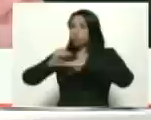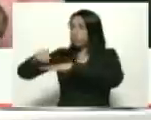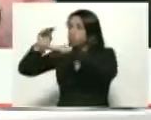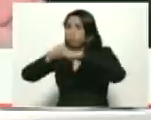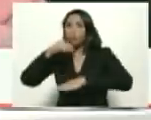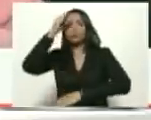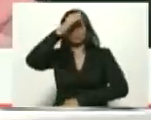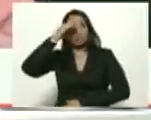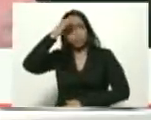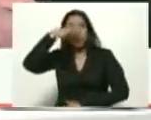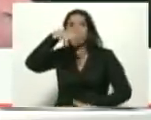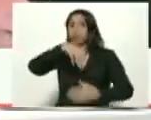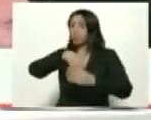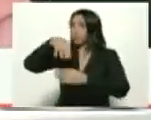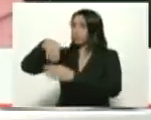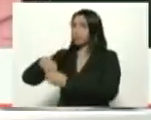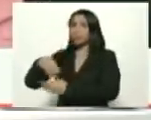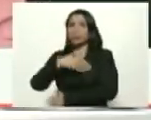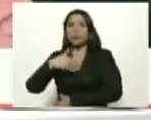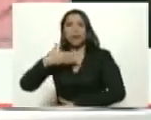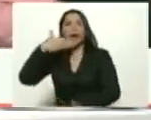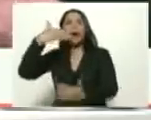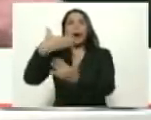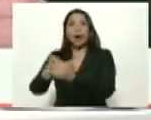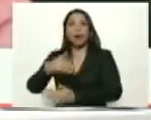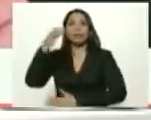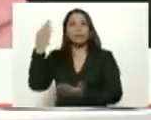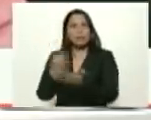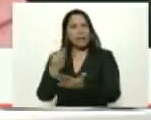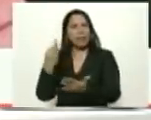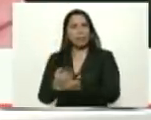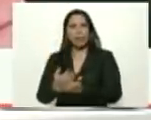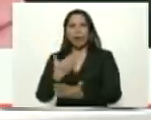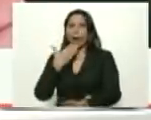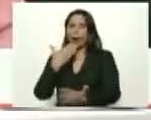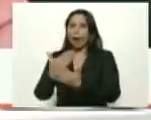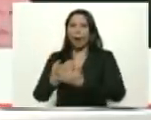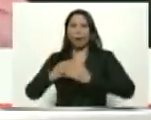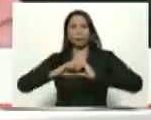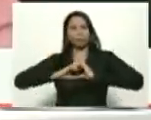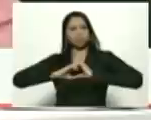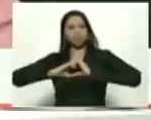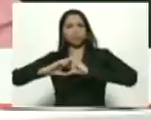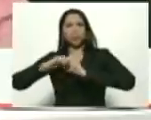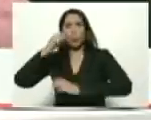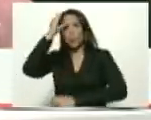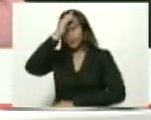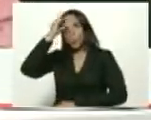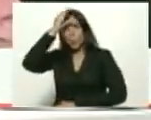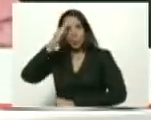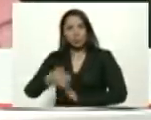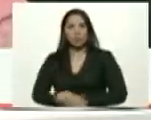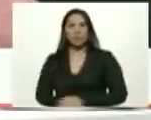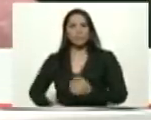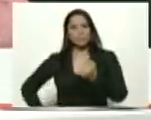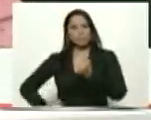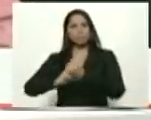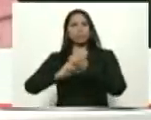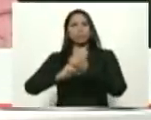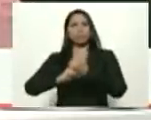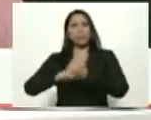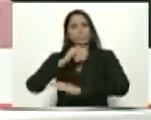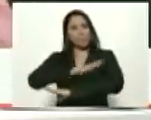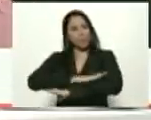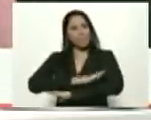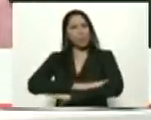conciencia, cuarentena, y quiero agradecer, siempre agradecer desde el corazón, la conciencia, el apoyo, la